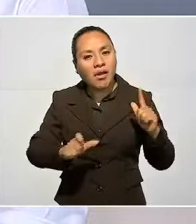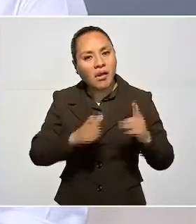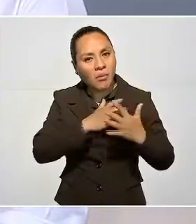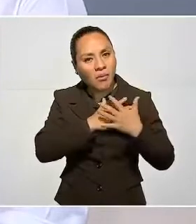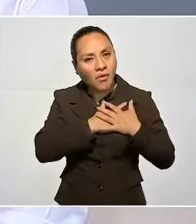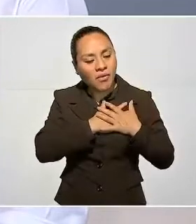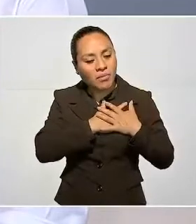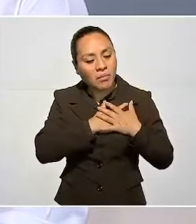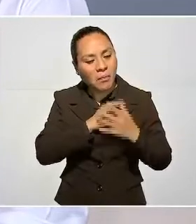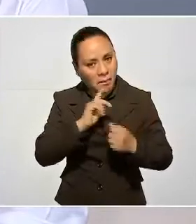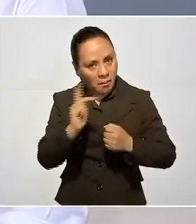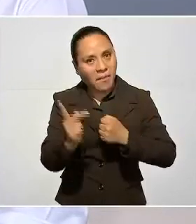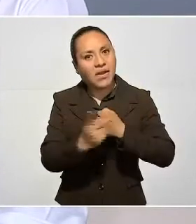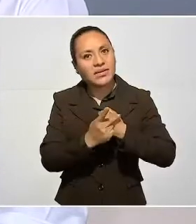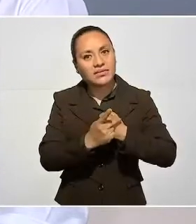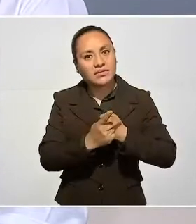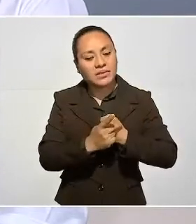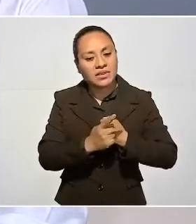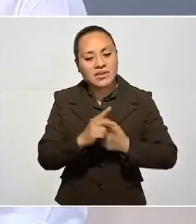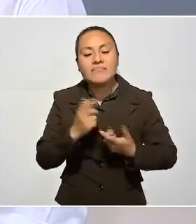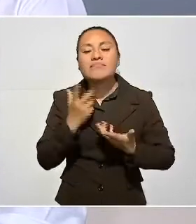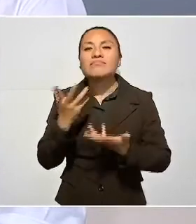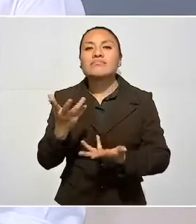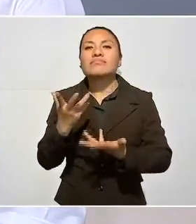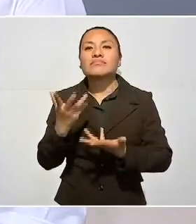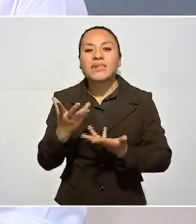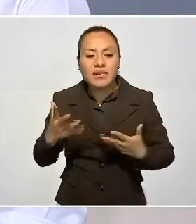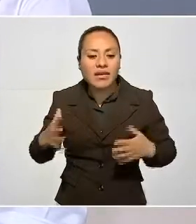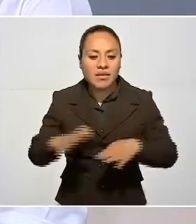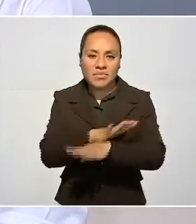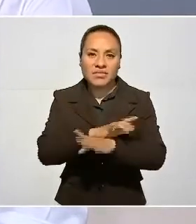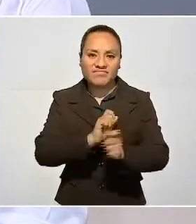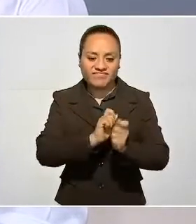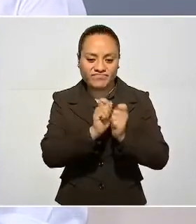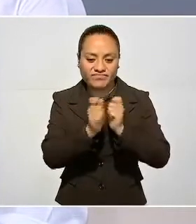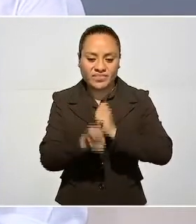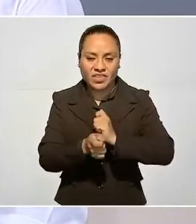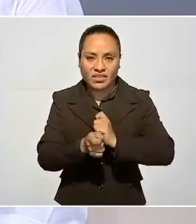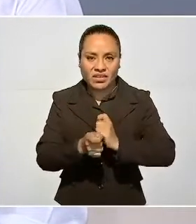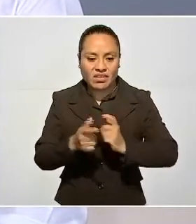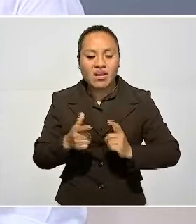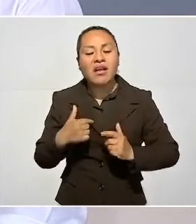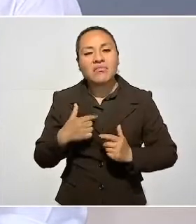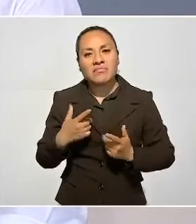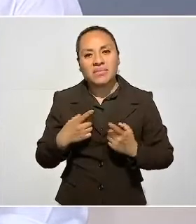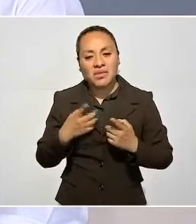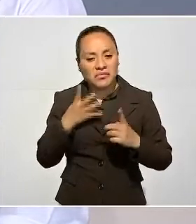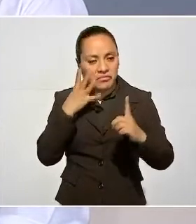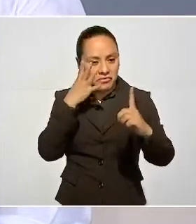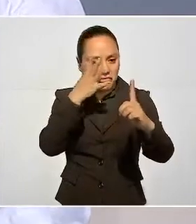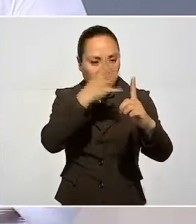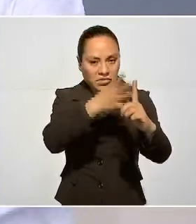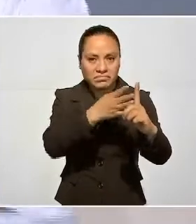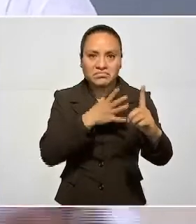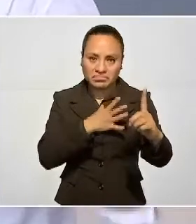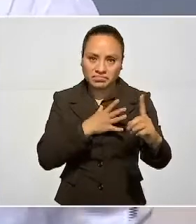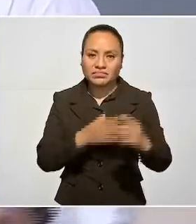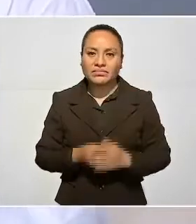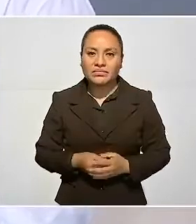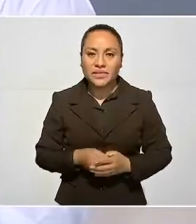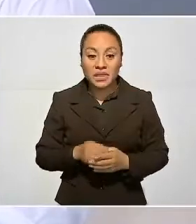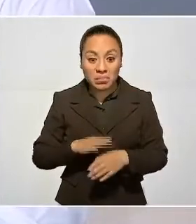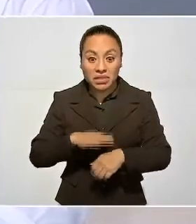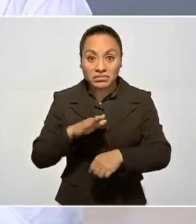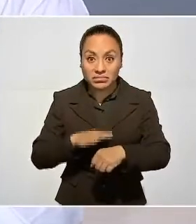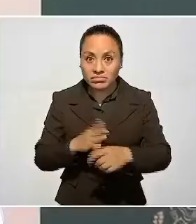nuestro país, deseo de mejorarlo y confianza en sus futuros destinos. No hay